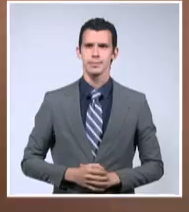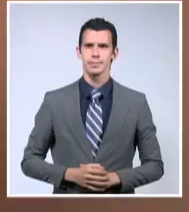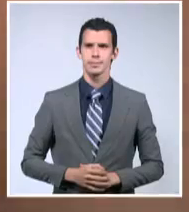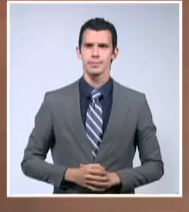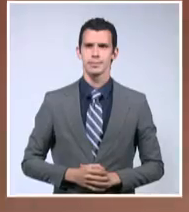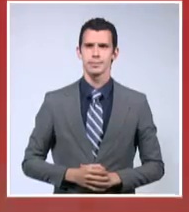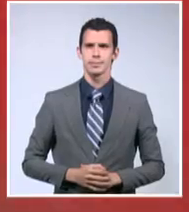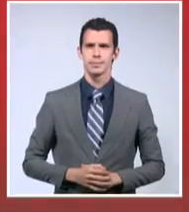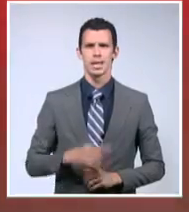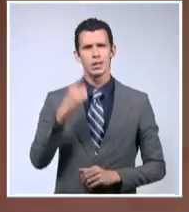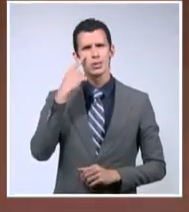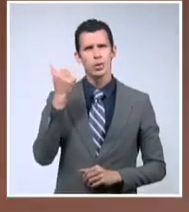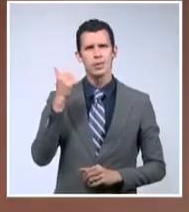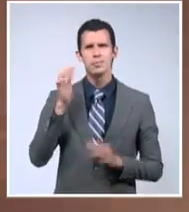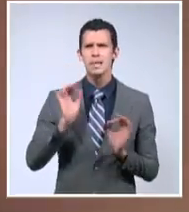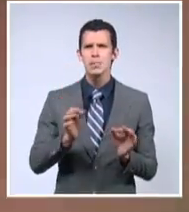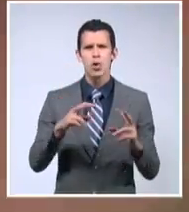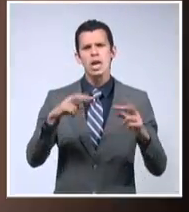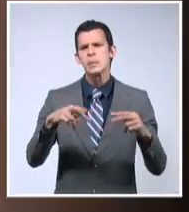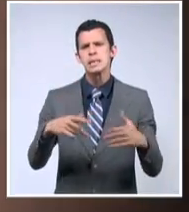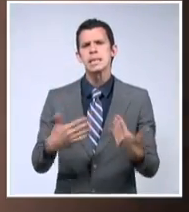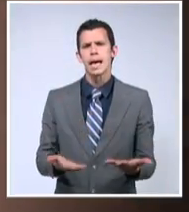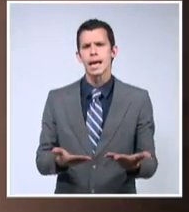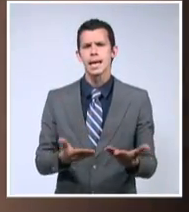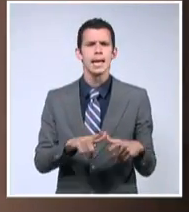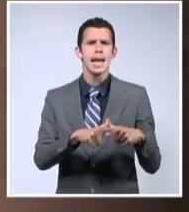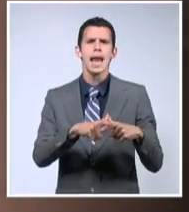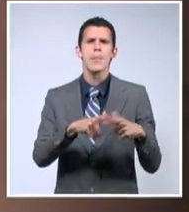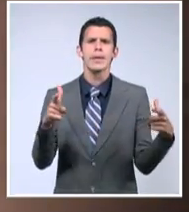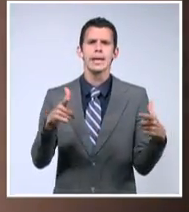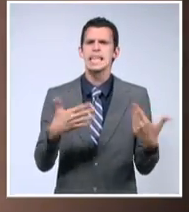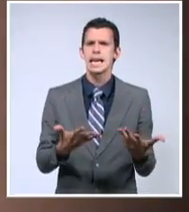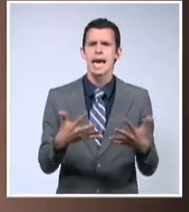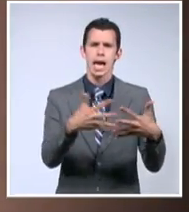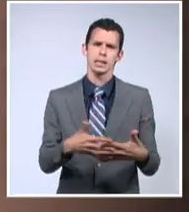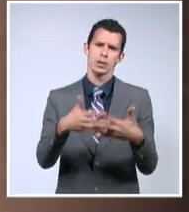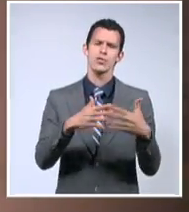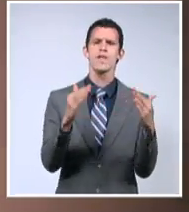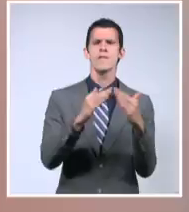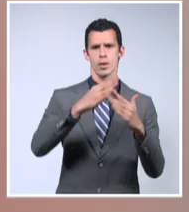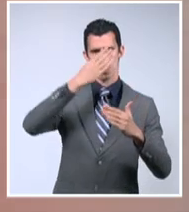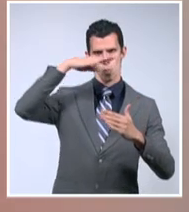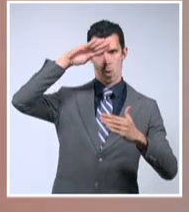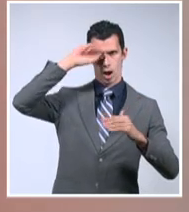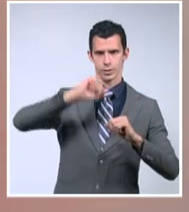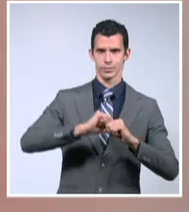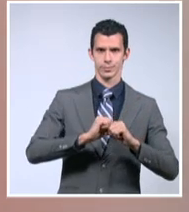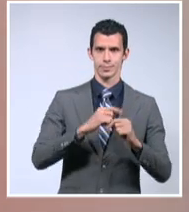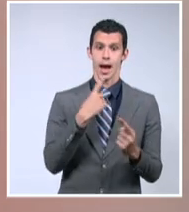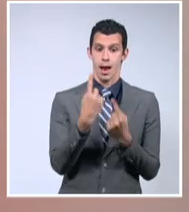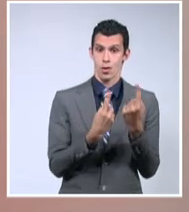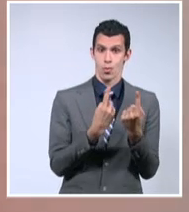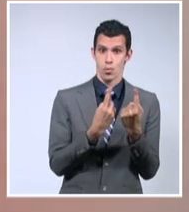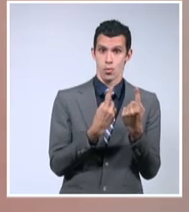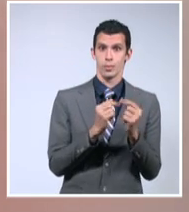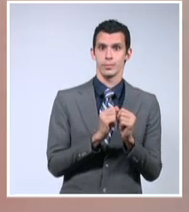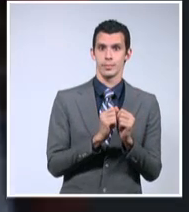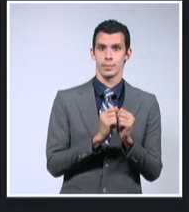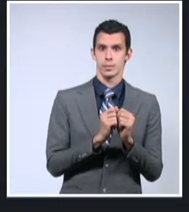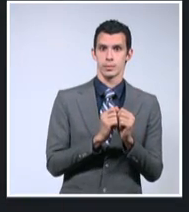en Estados Unidos, las autoridades cubanas han notificado al gobierno de ese país sobre las acciones terroristas. En su